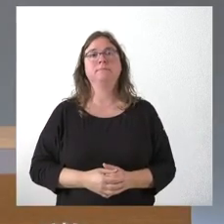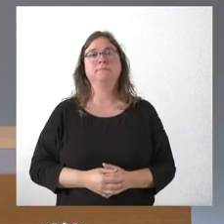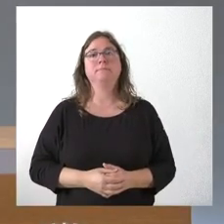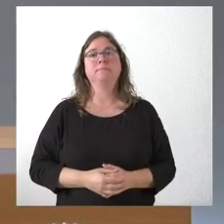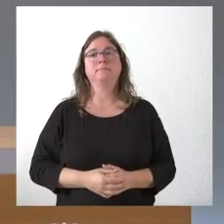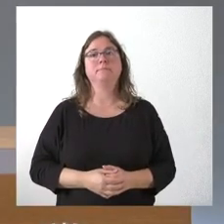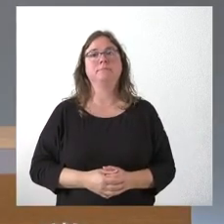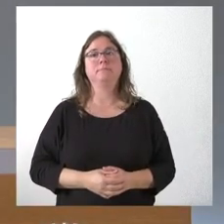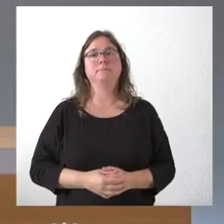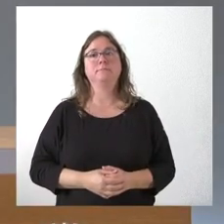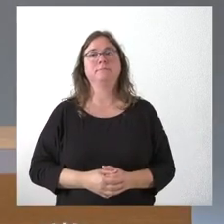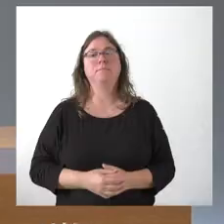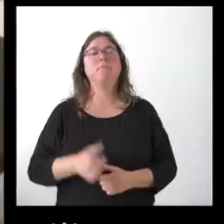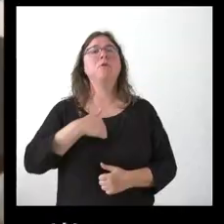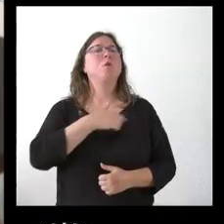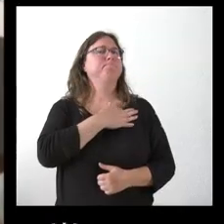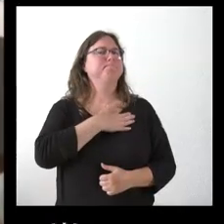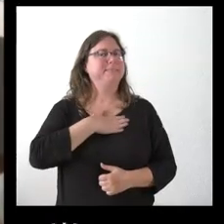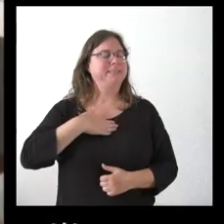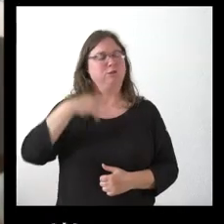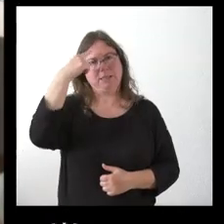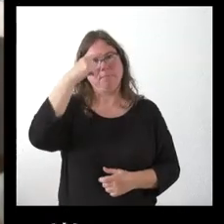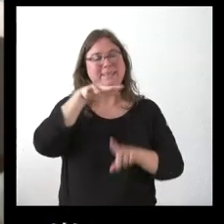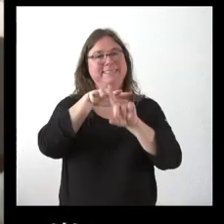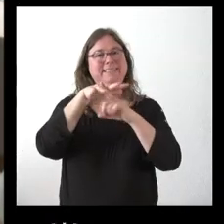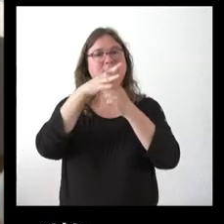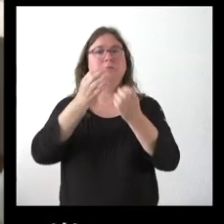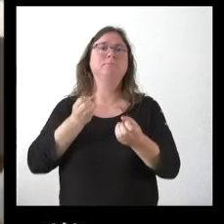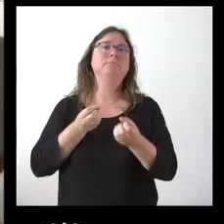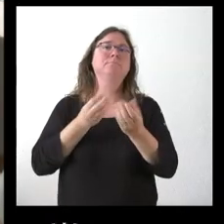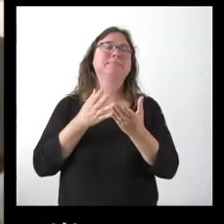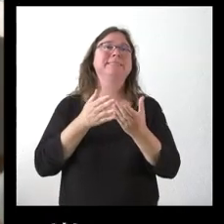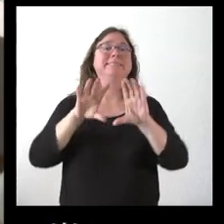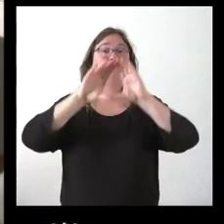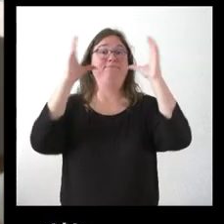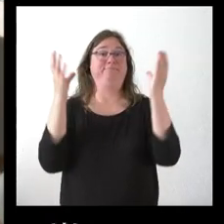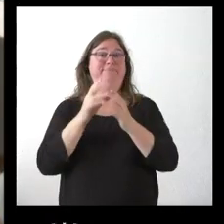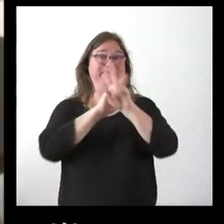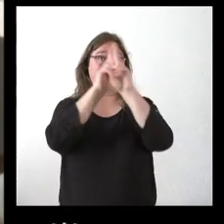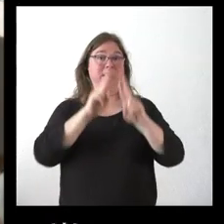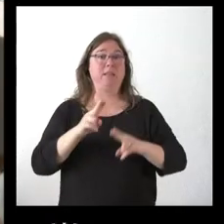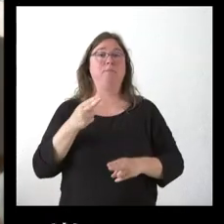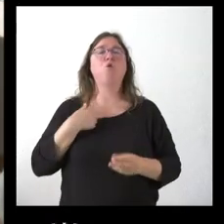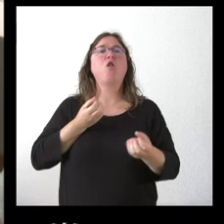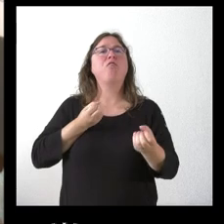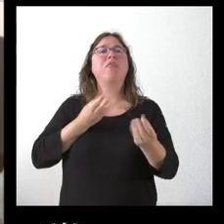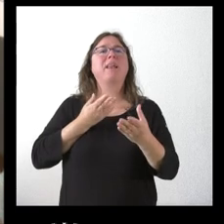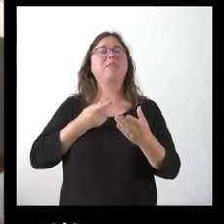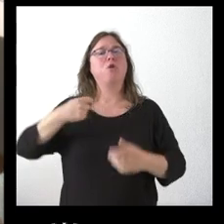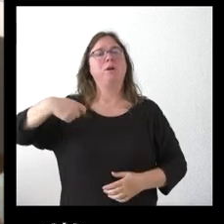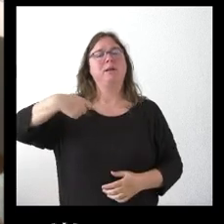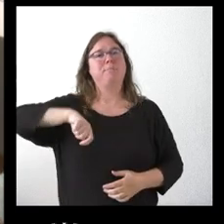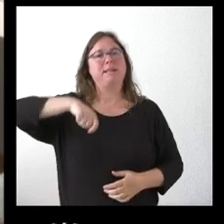Sí, yo quería también que nos valorara un poco la situación internacional después de las declaraciones de Milei el domingo